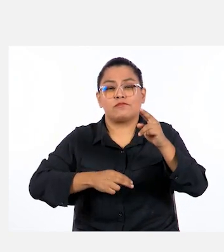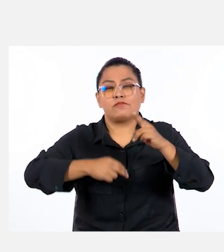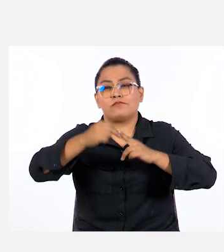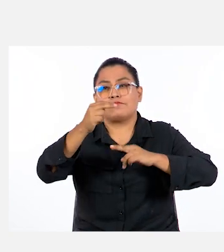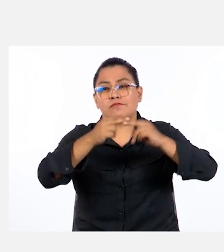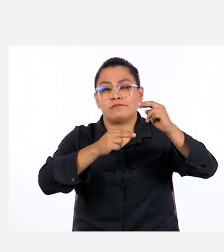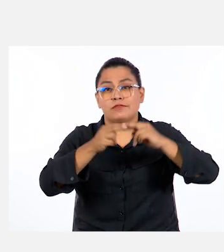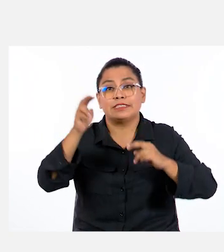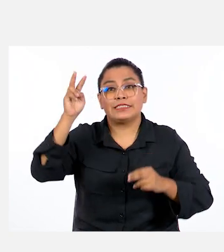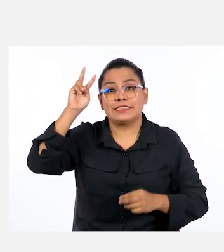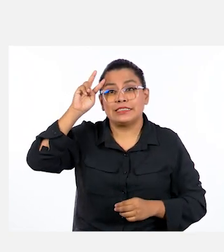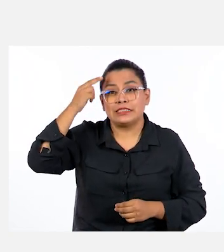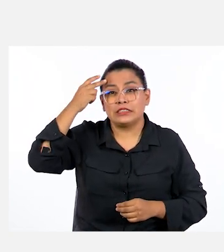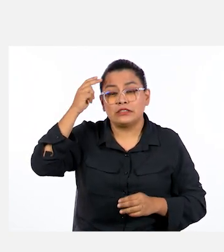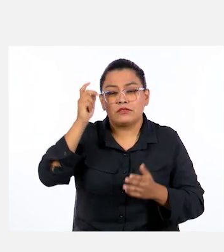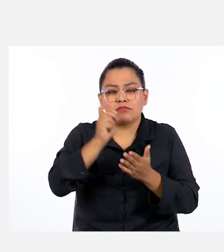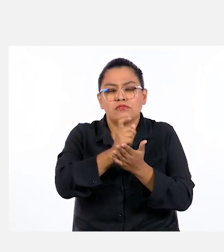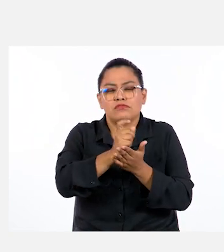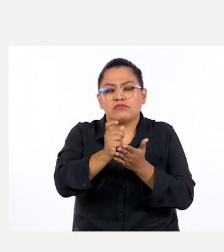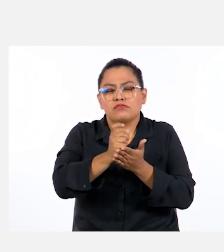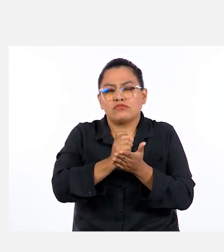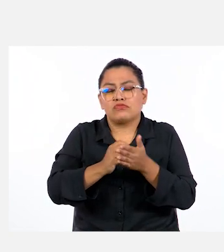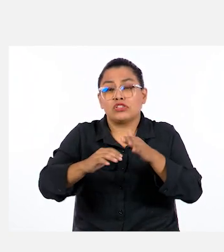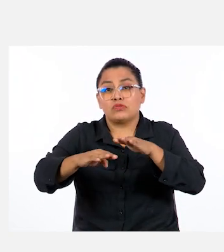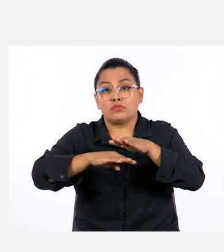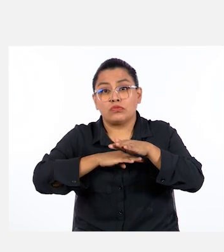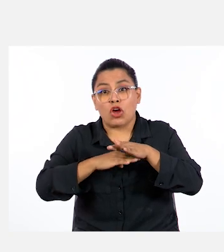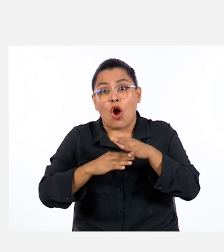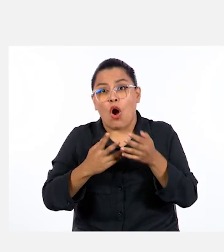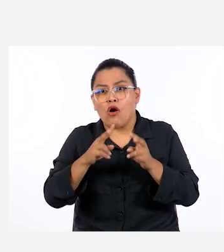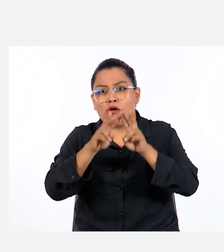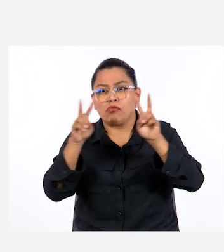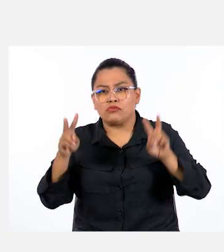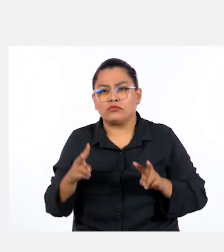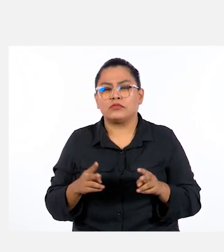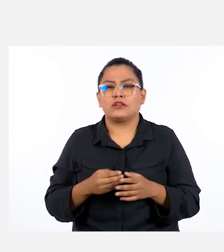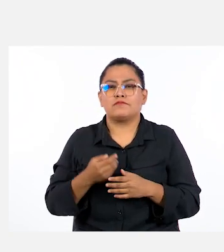significados de textos impresos y digitales, con los que interactúa